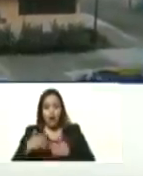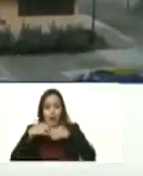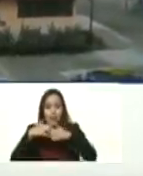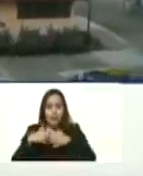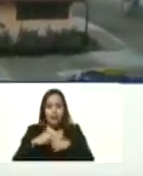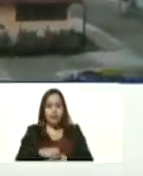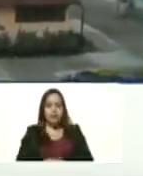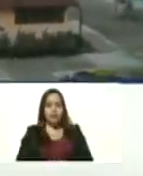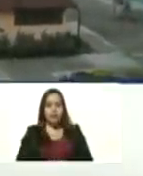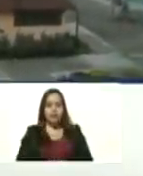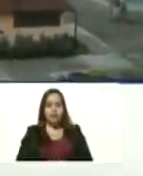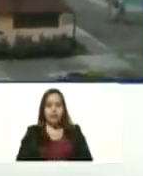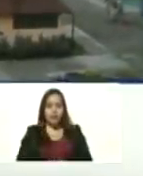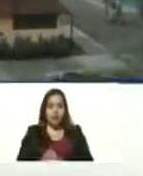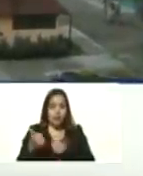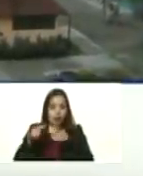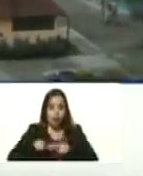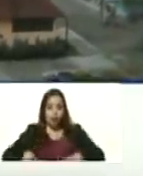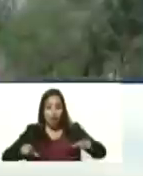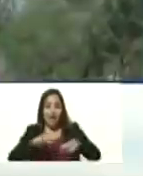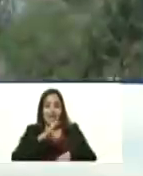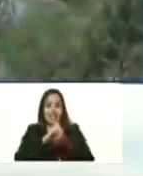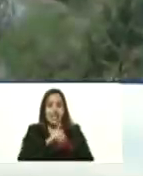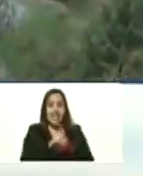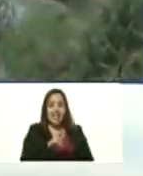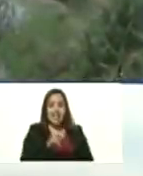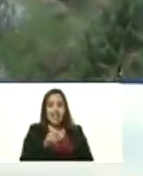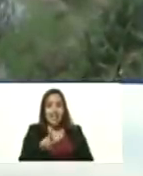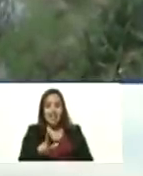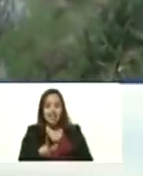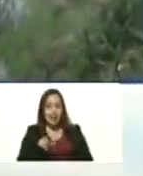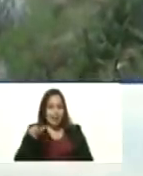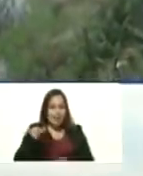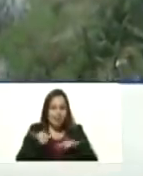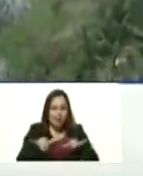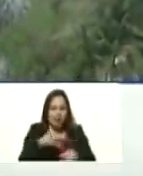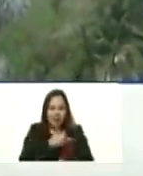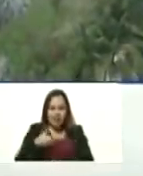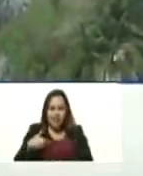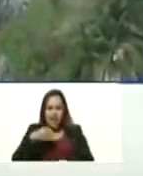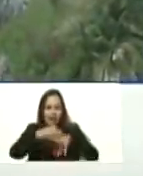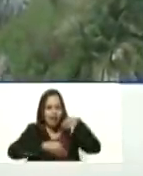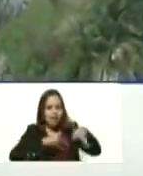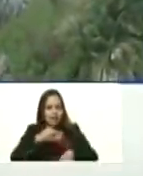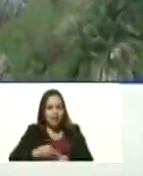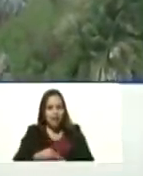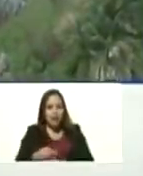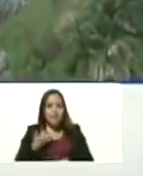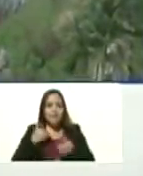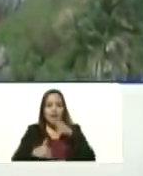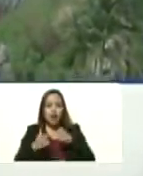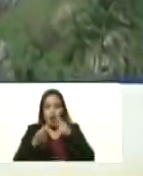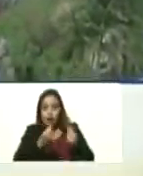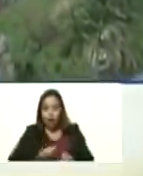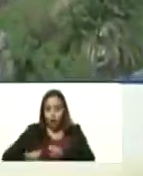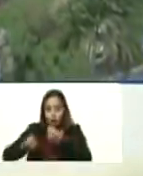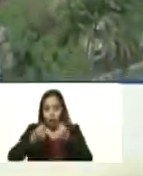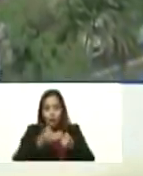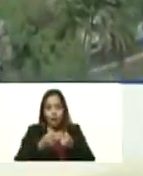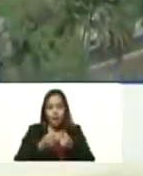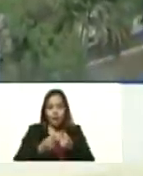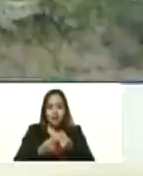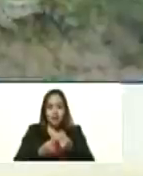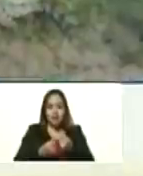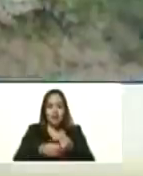allá también el hato el cedral precisamente él quería dedicar este miércoles de economía a la